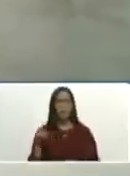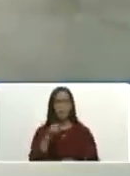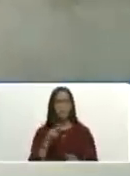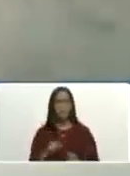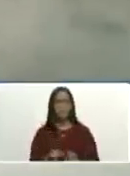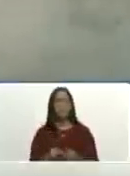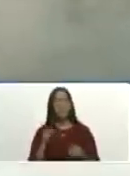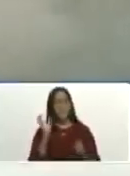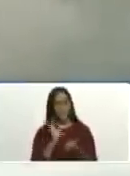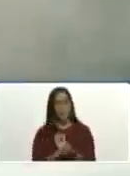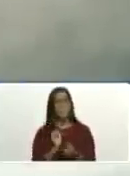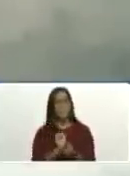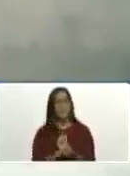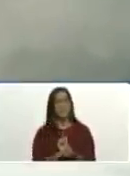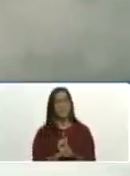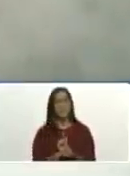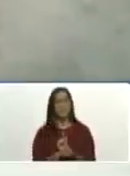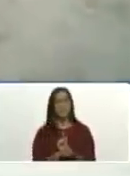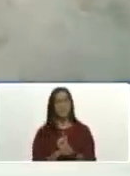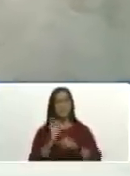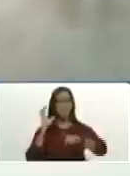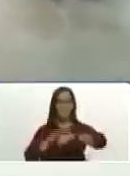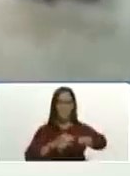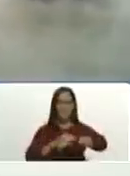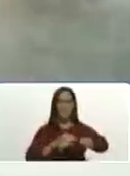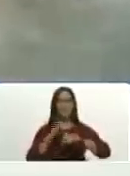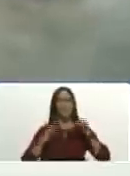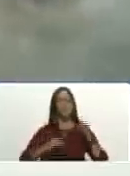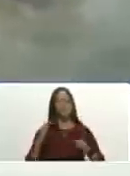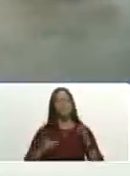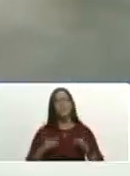ahí están presos, enjuiciados,